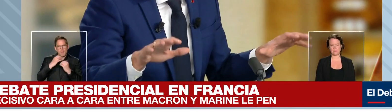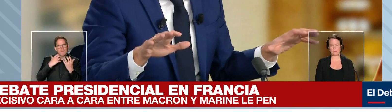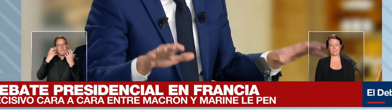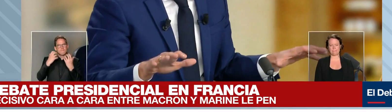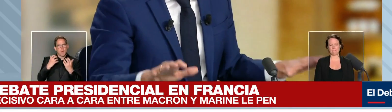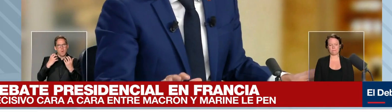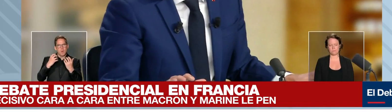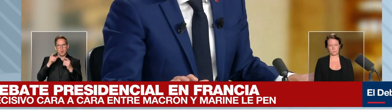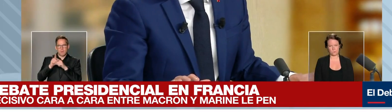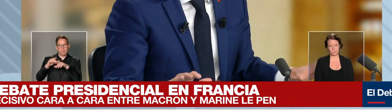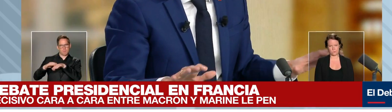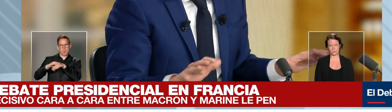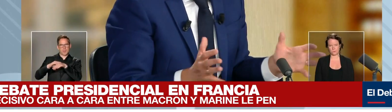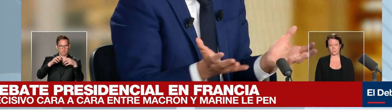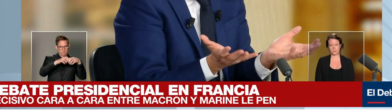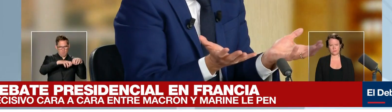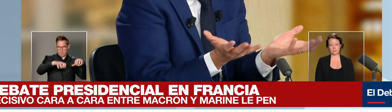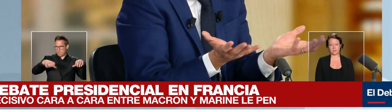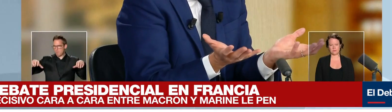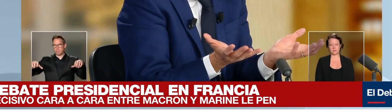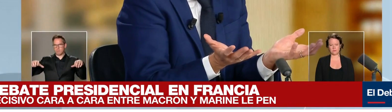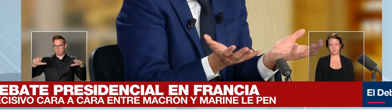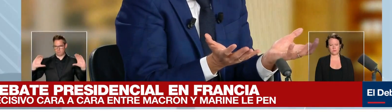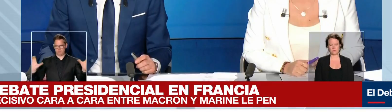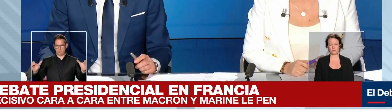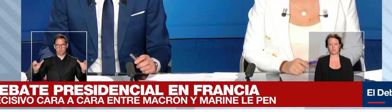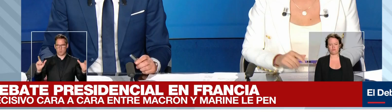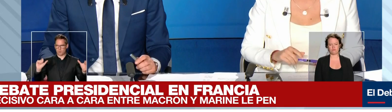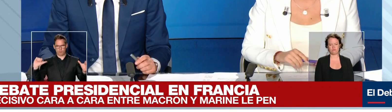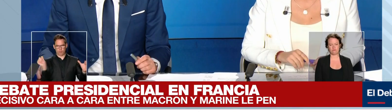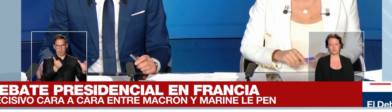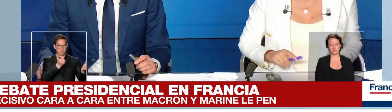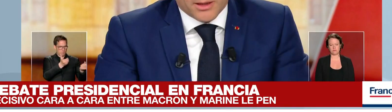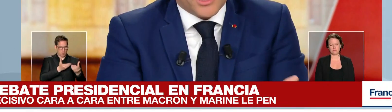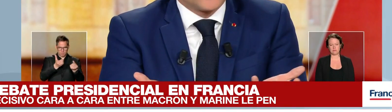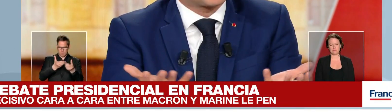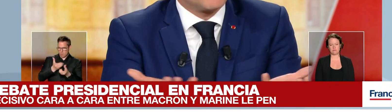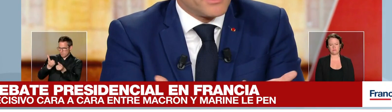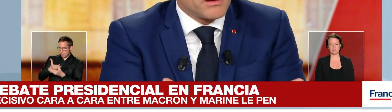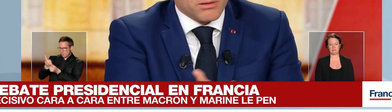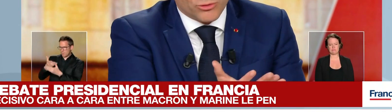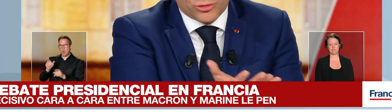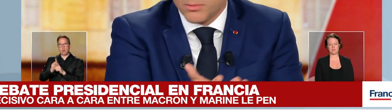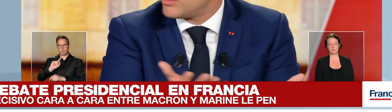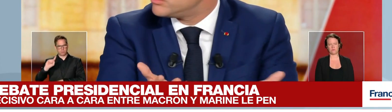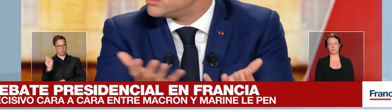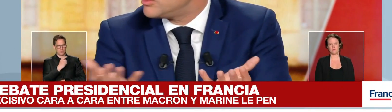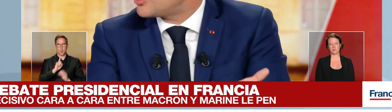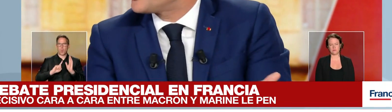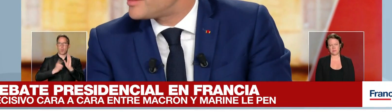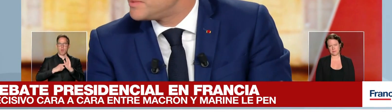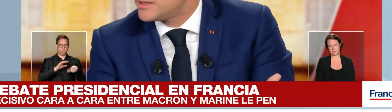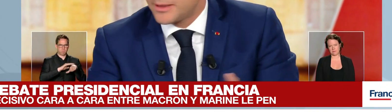tener una comisión de varios partidos donde todos puedan proponer algo y poder